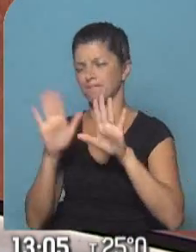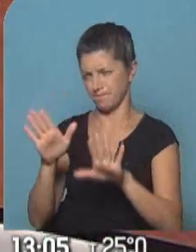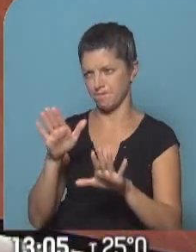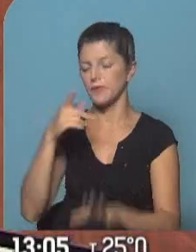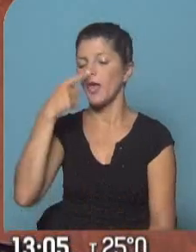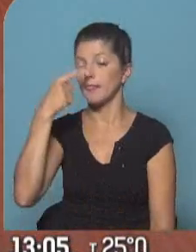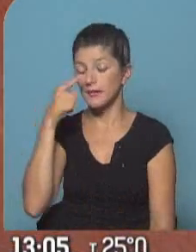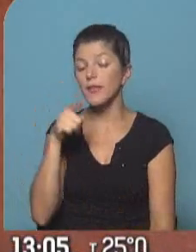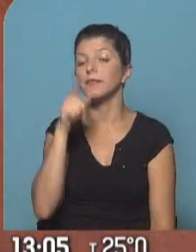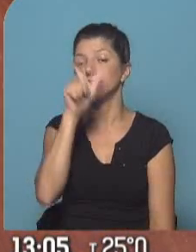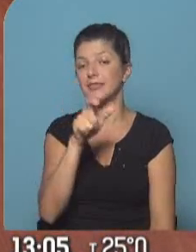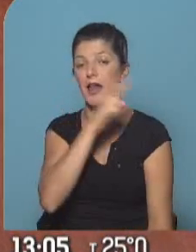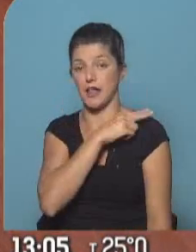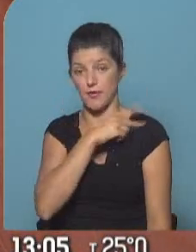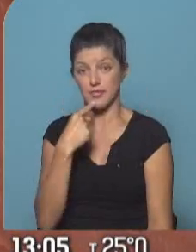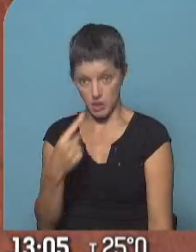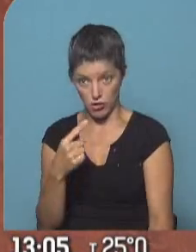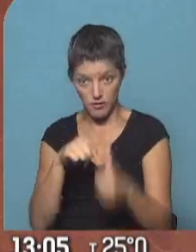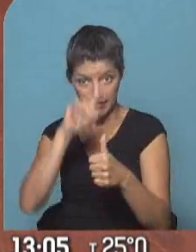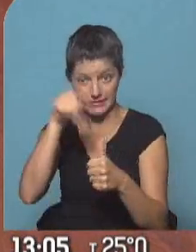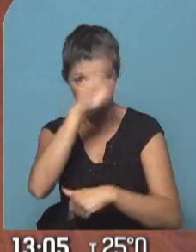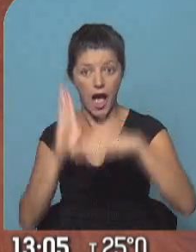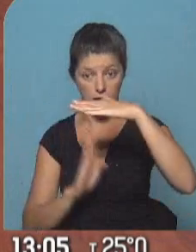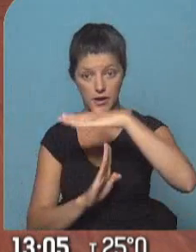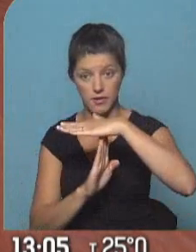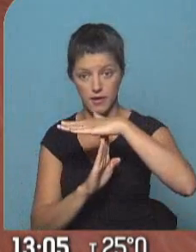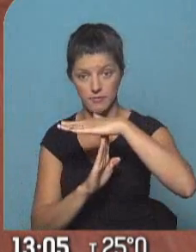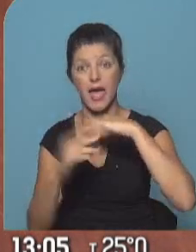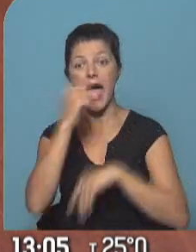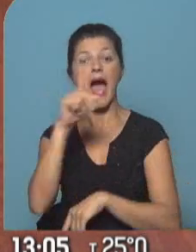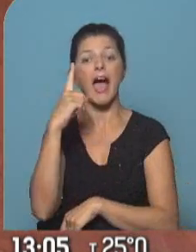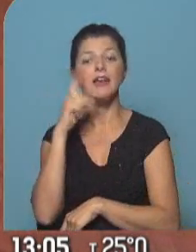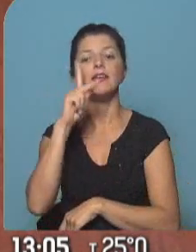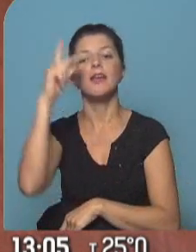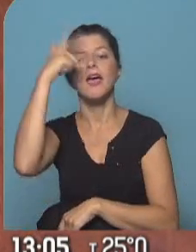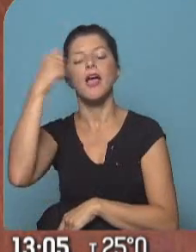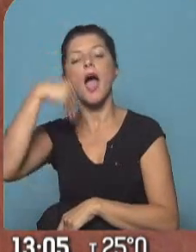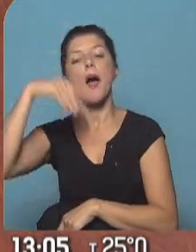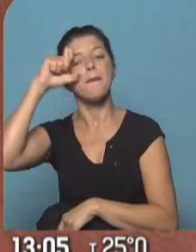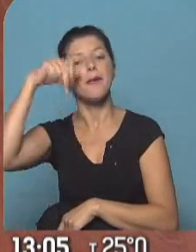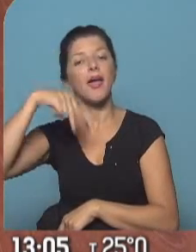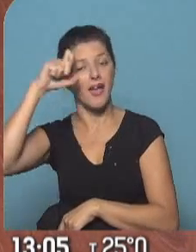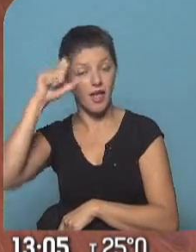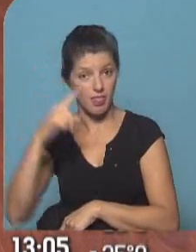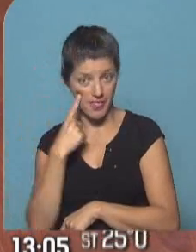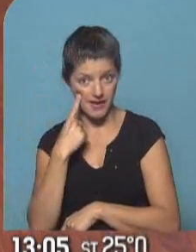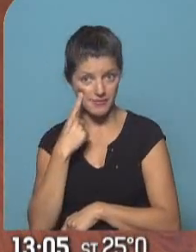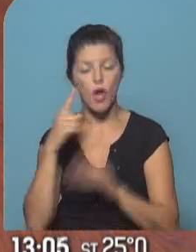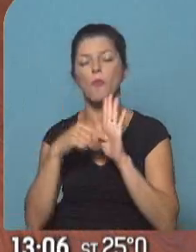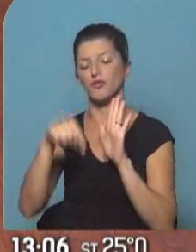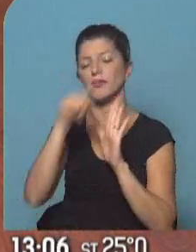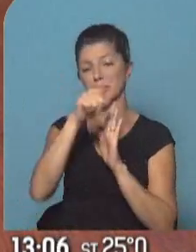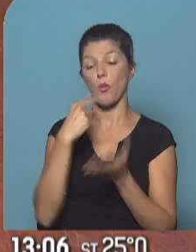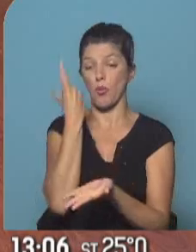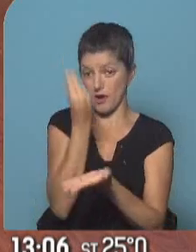Revolucionaria acusó de alguna manera a Ahmadinejad. Claro. Yo creo que, como te decía antes, está en ese marco, en el marco de quién va a suceder al líder supremo, que, como